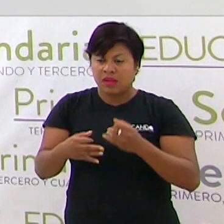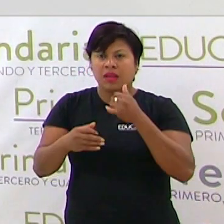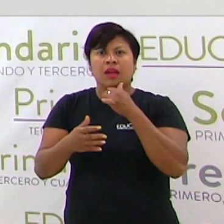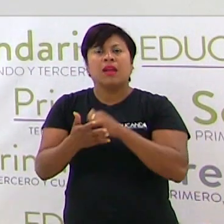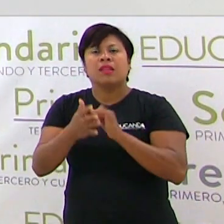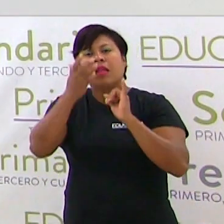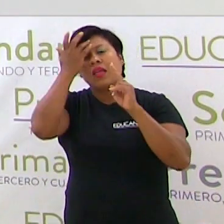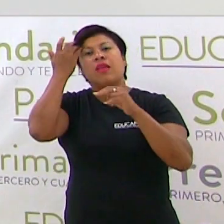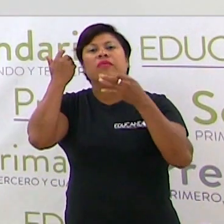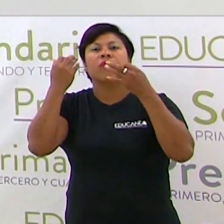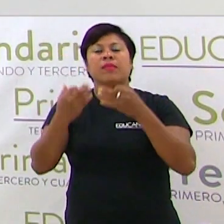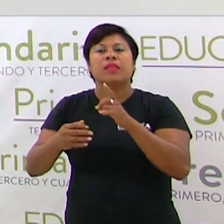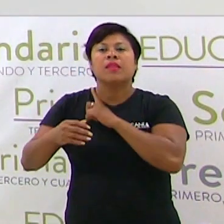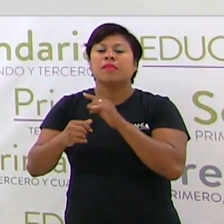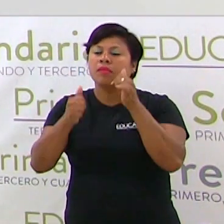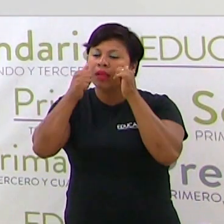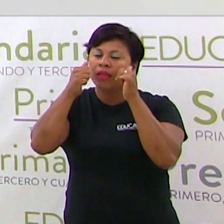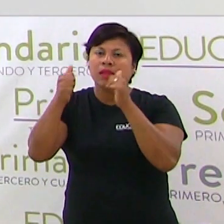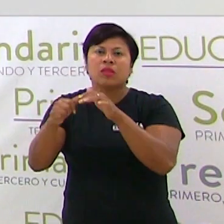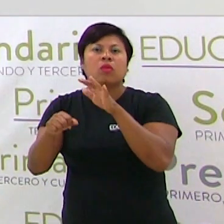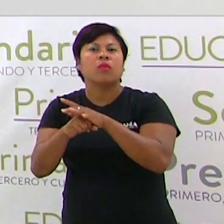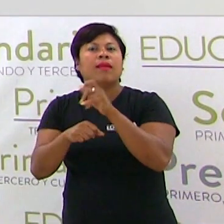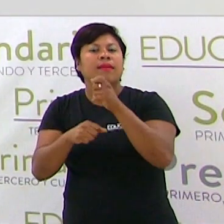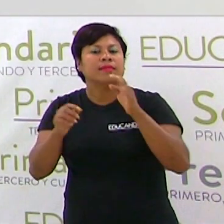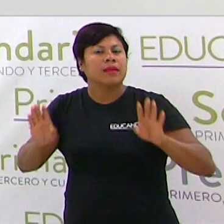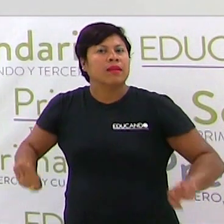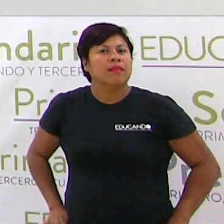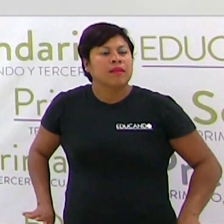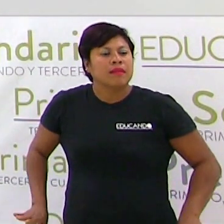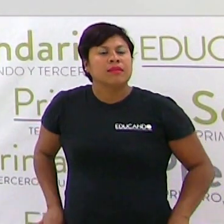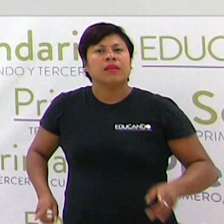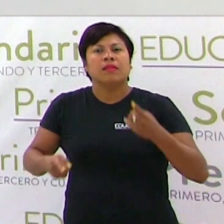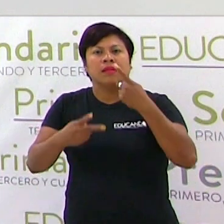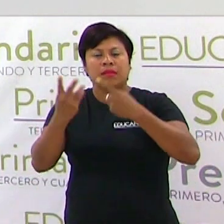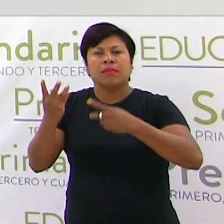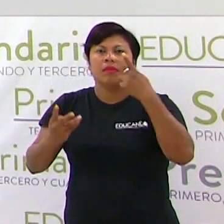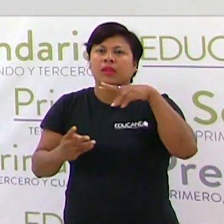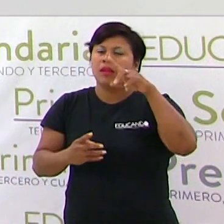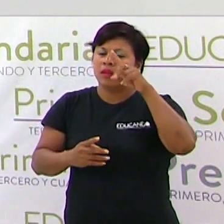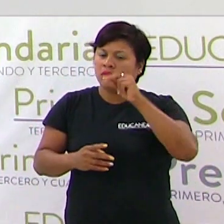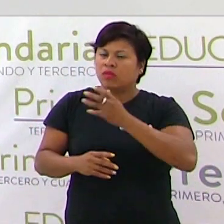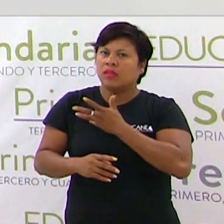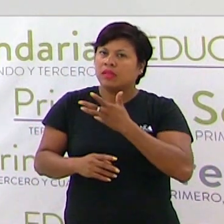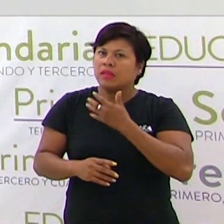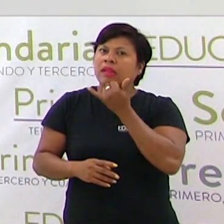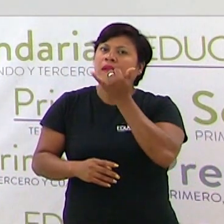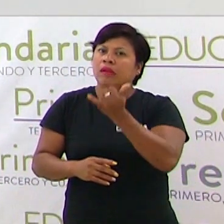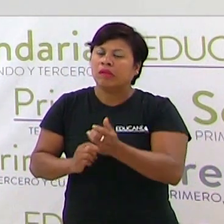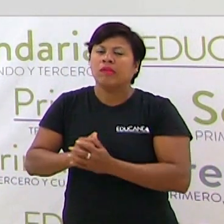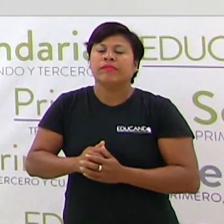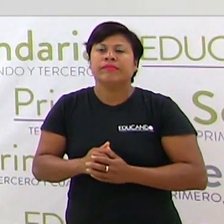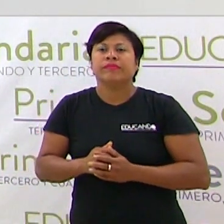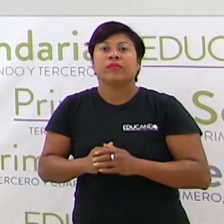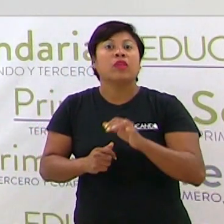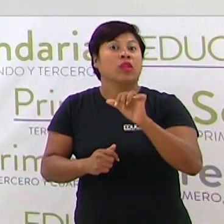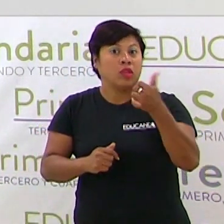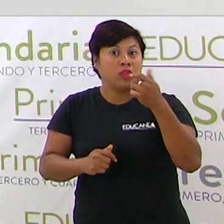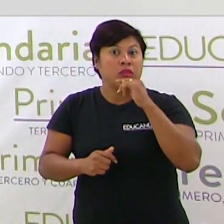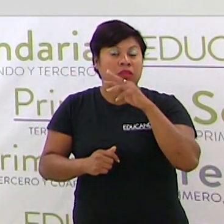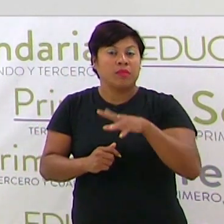informal debemos estar muy atentos a cuáles son sus características para no cometer algún error. También otro